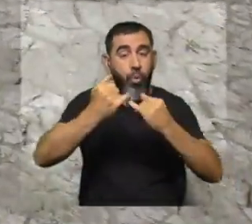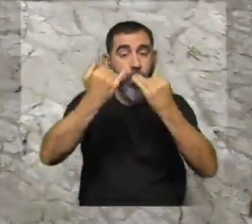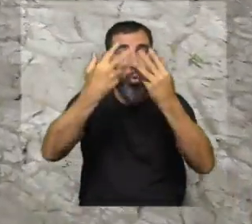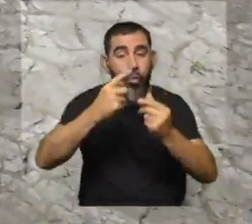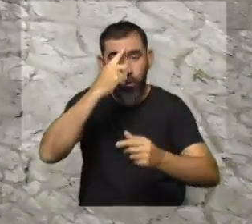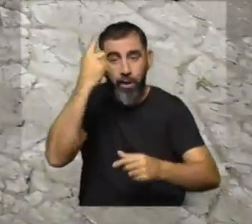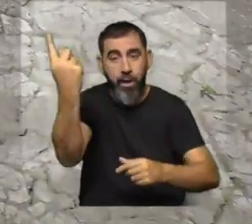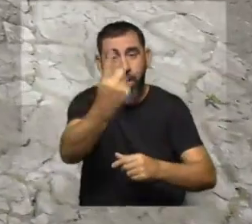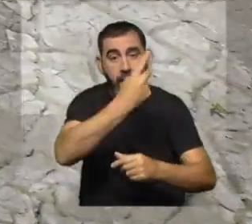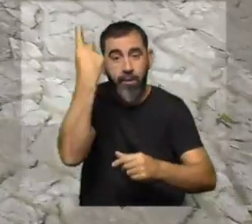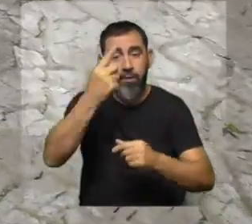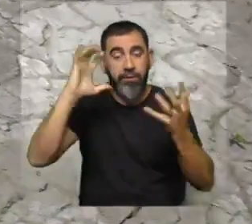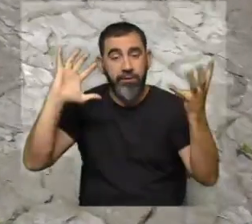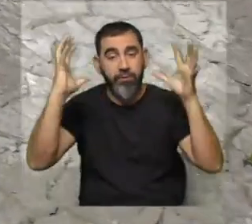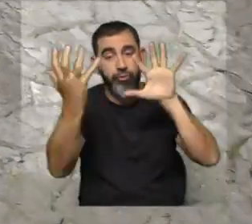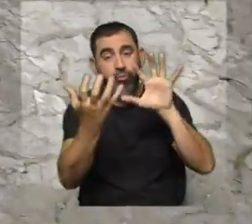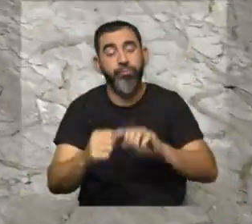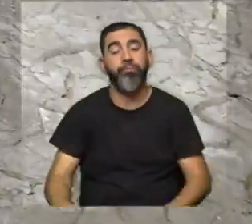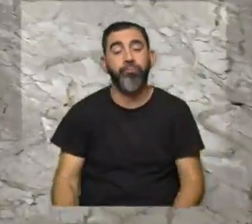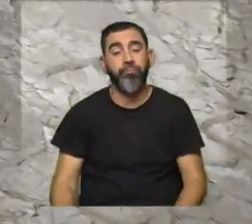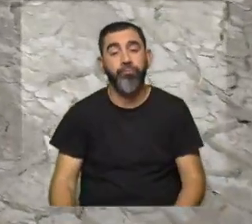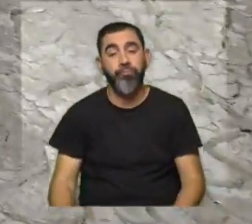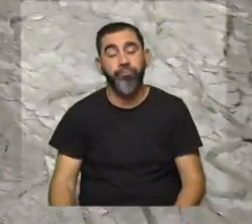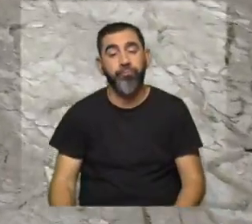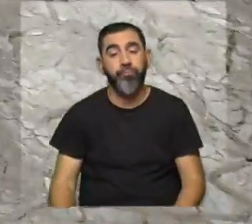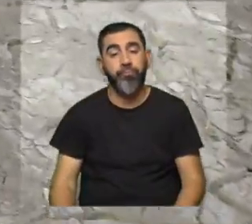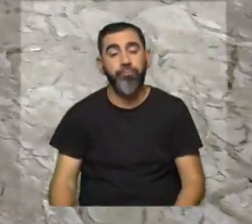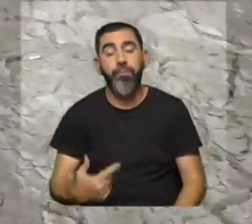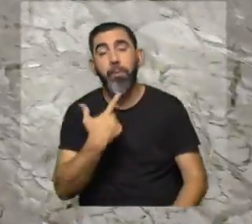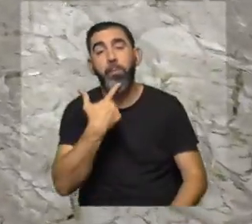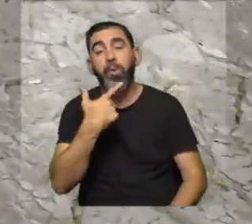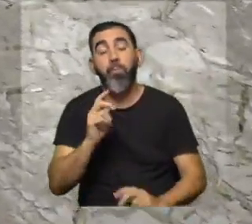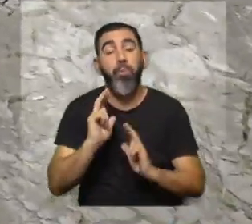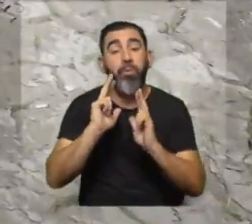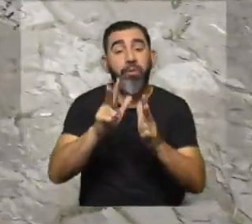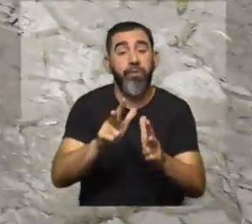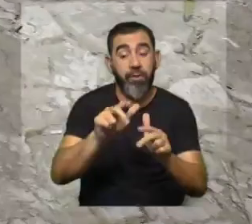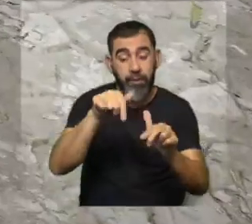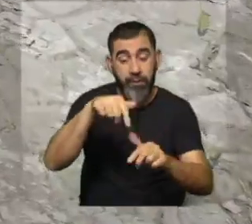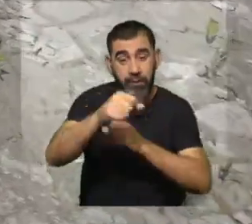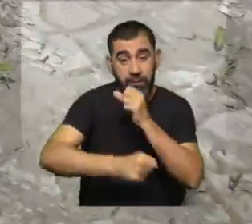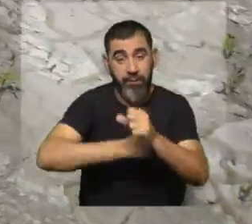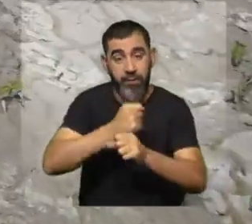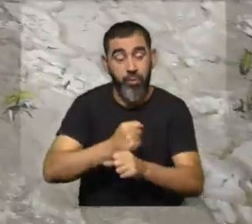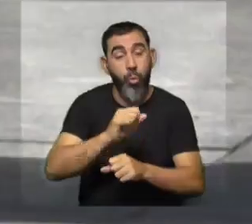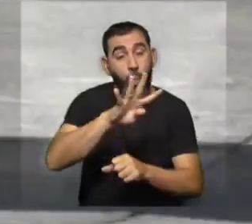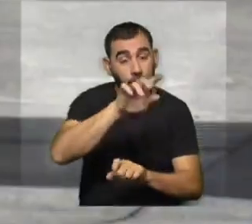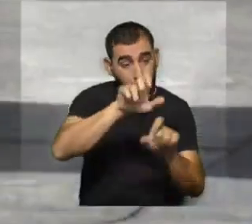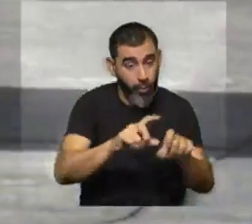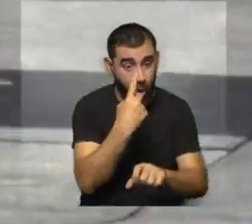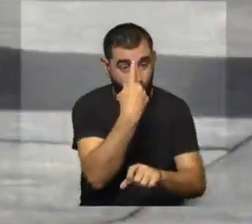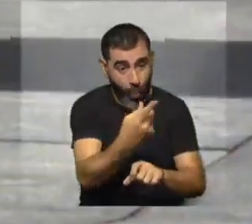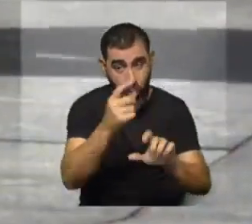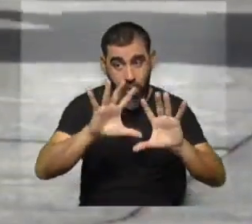Organización Internacional Climate Central. Entre otras cifras, el reporte estima que en este año 1 de cada 4 personas en